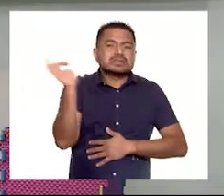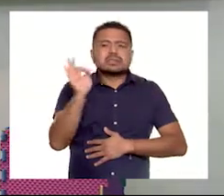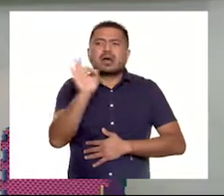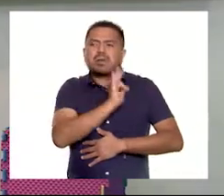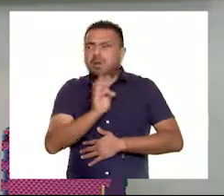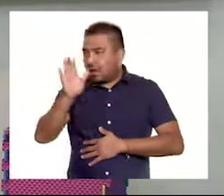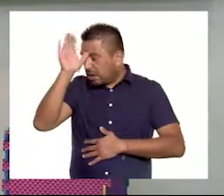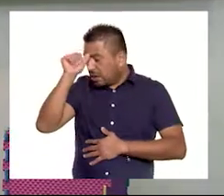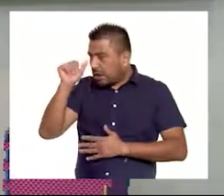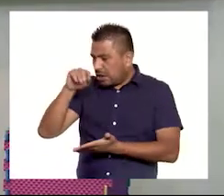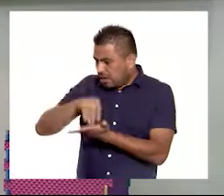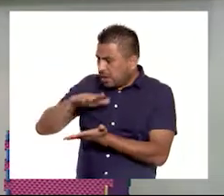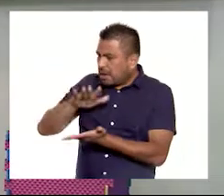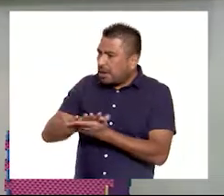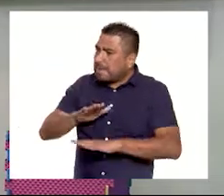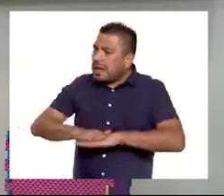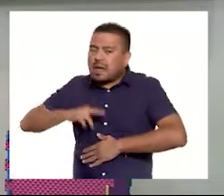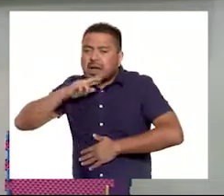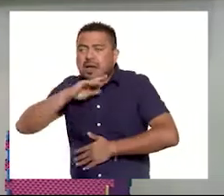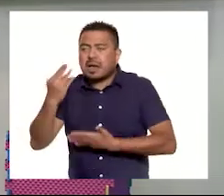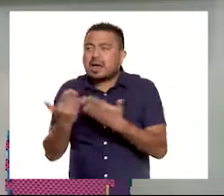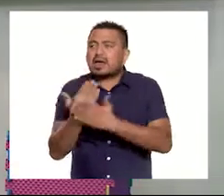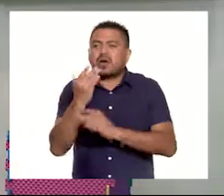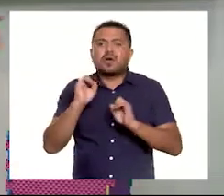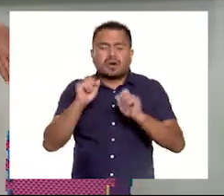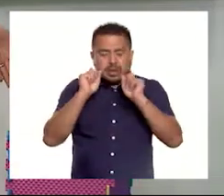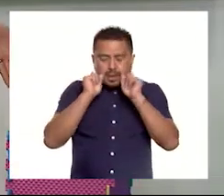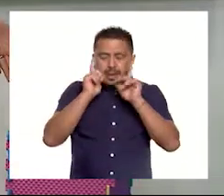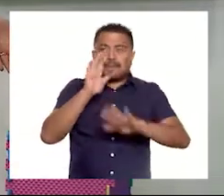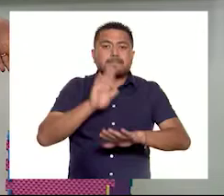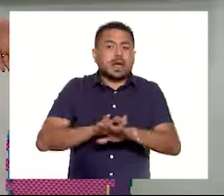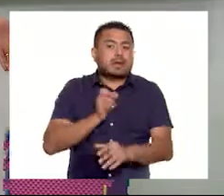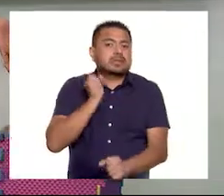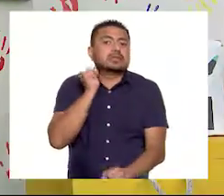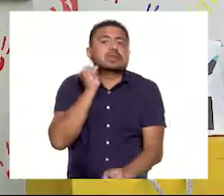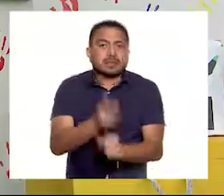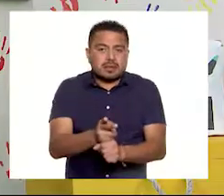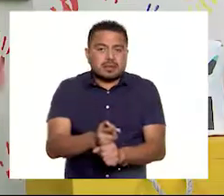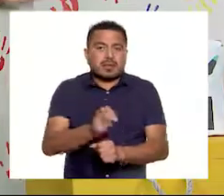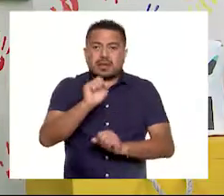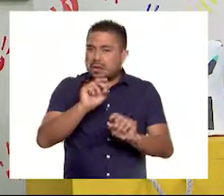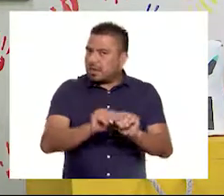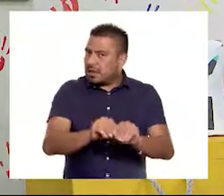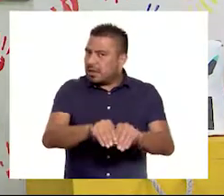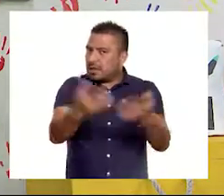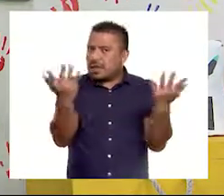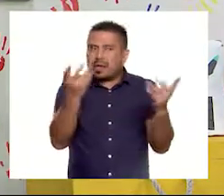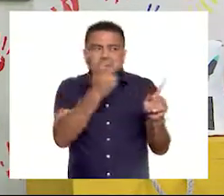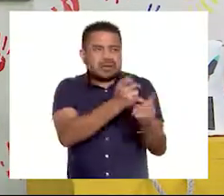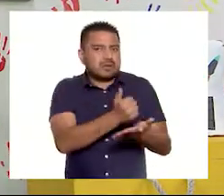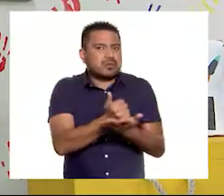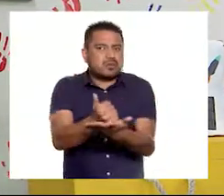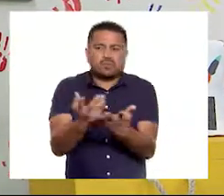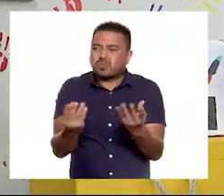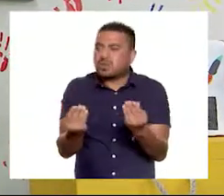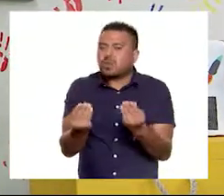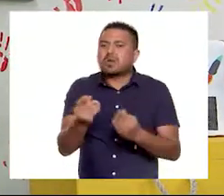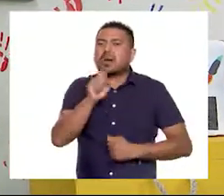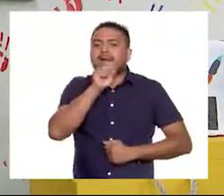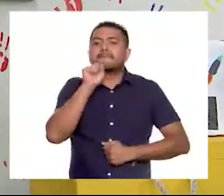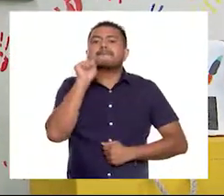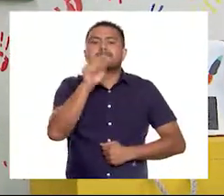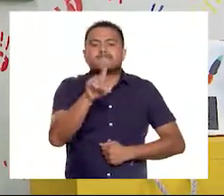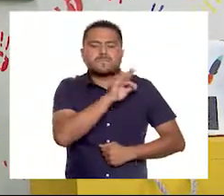acordar hacer las cosas más rápido en la mañana o levantarse un poquito más temprano. Claro, eso puede ayudar mucho. También